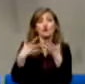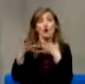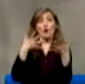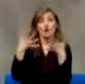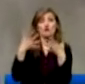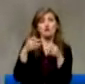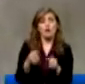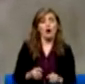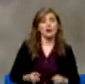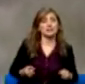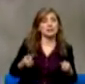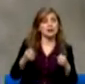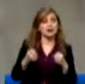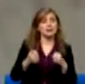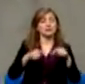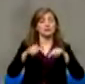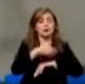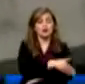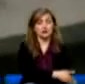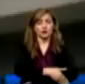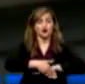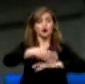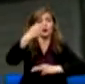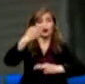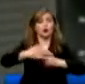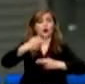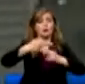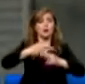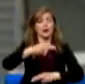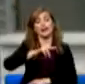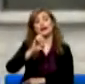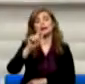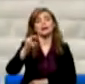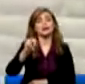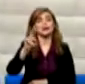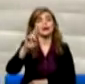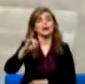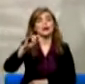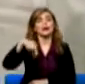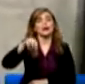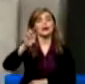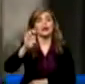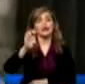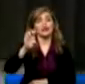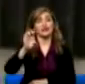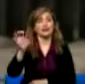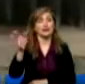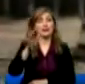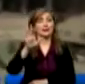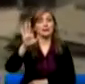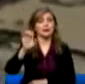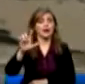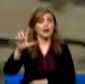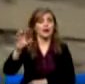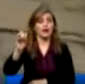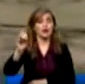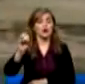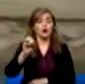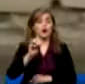kilómetros por hora, y solo aquí en la avenida Enrique Tello hay 4 viviendas afectadas, pero en todo el sector de la Victoria